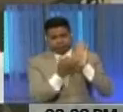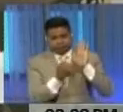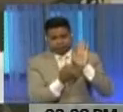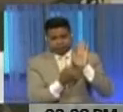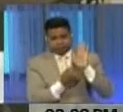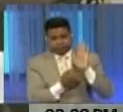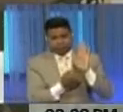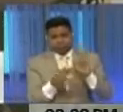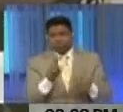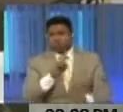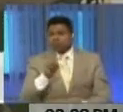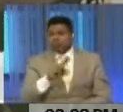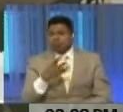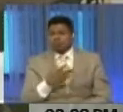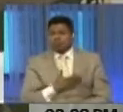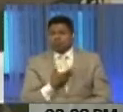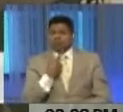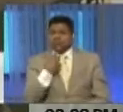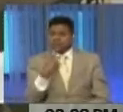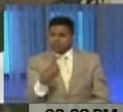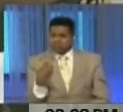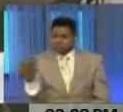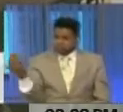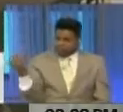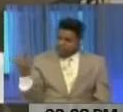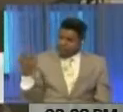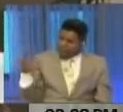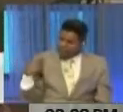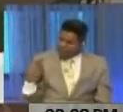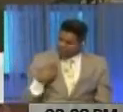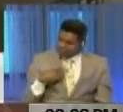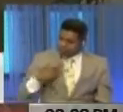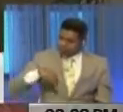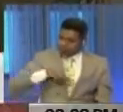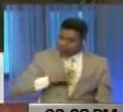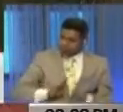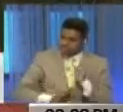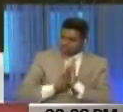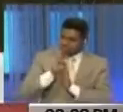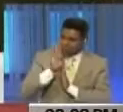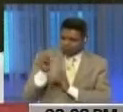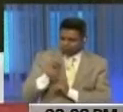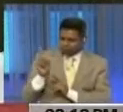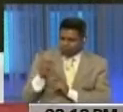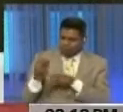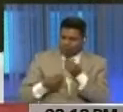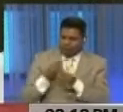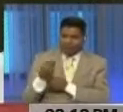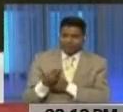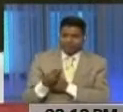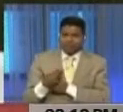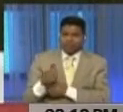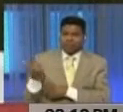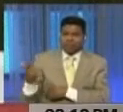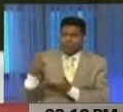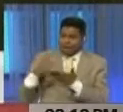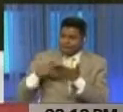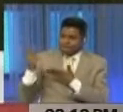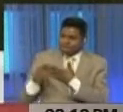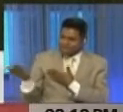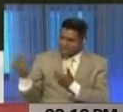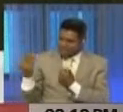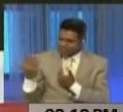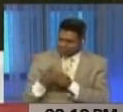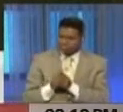No es posible porque no es el criterio que usted ha fijado para nosotros en el desarrollo minero nacional. Por lo tanto, ese plan de saneamiento